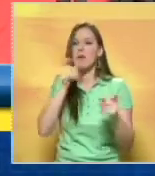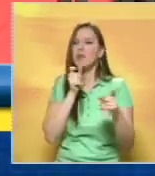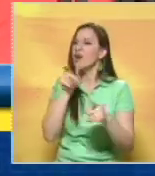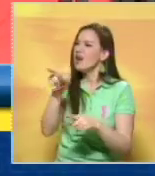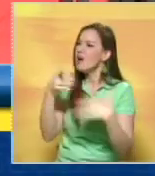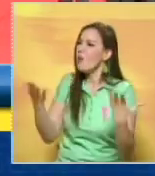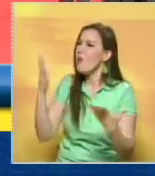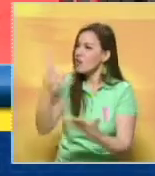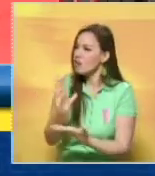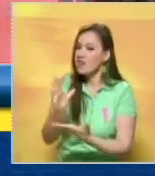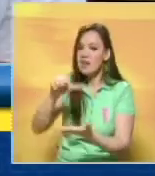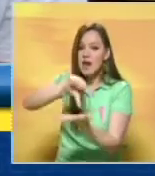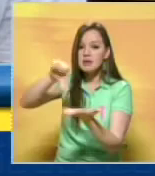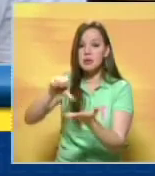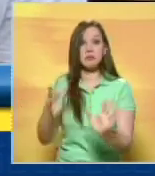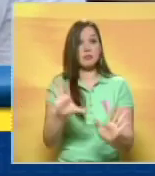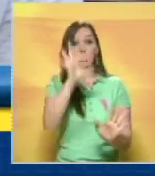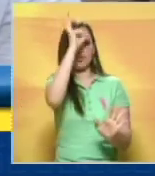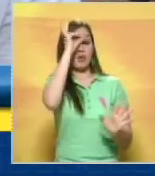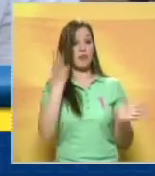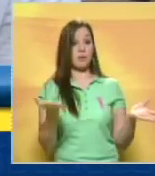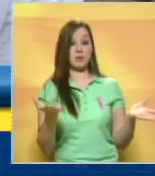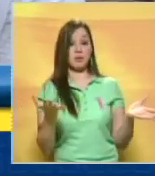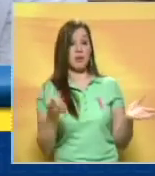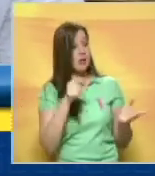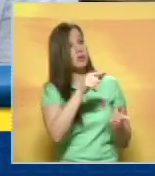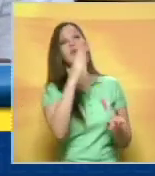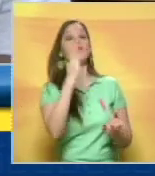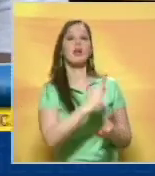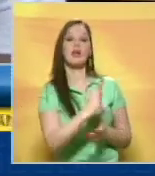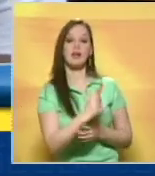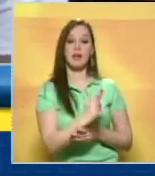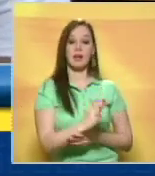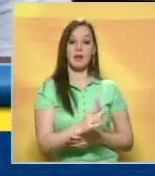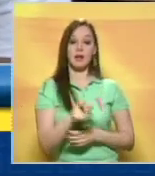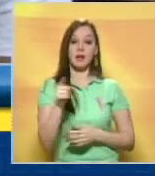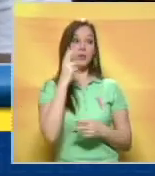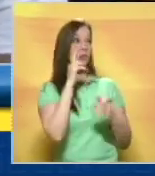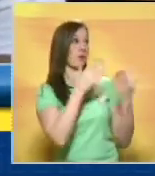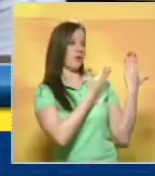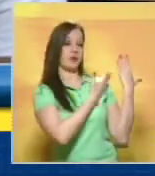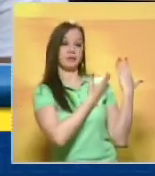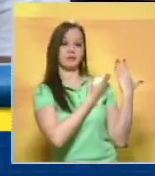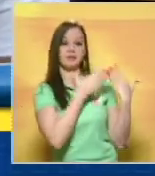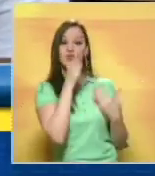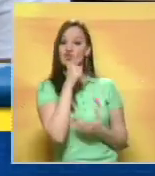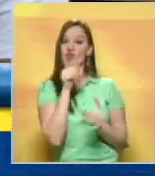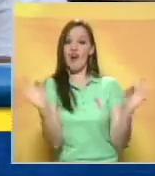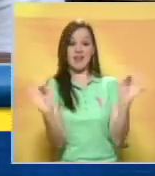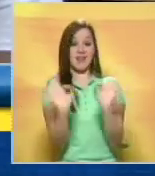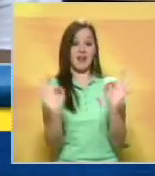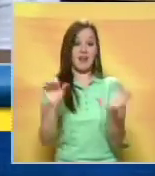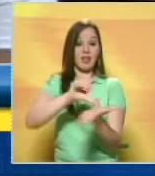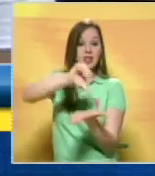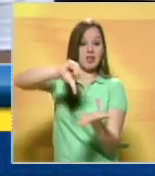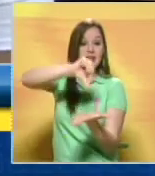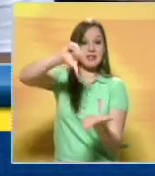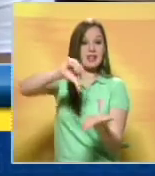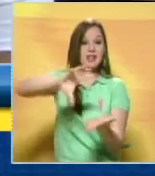mira, no lo sabemos. No tengo lubricante, no tengo nada, y lo que tú puedes ver, ahí no hay nada lubricante, lo que tengo